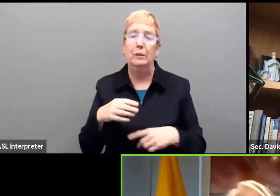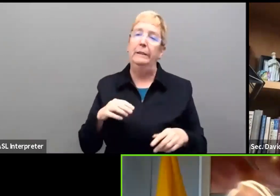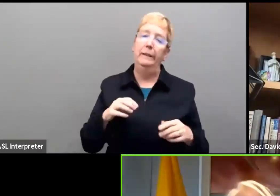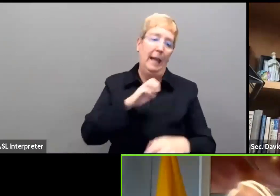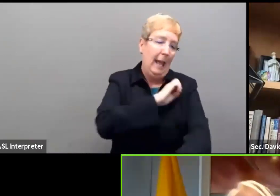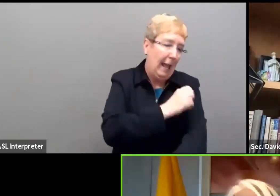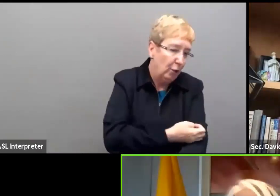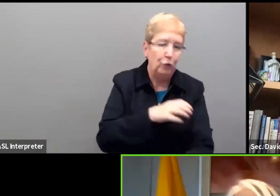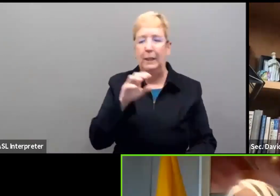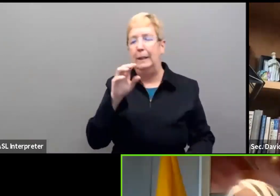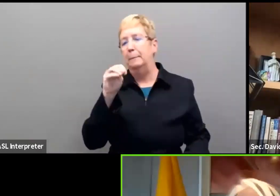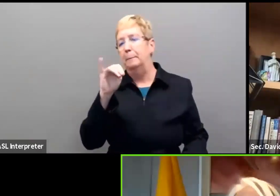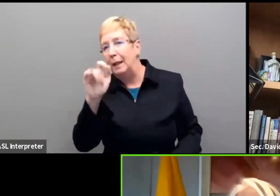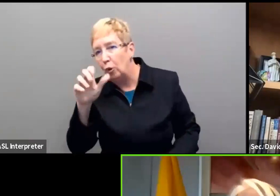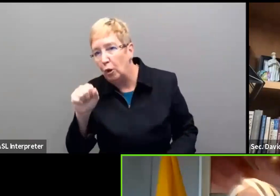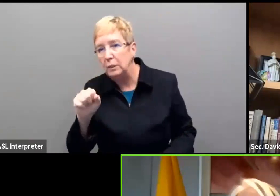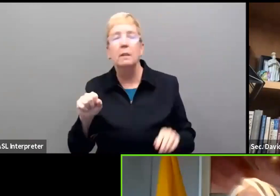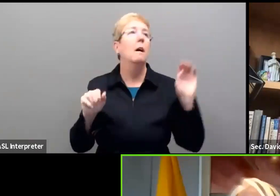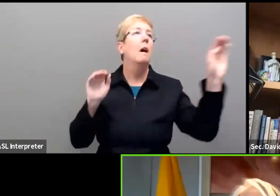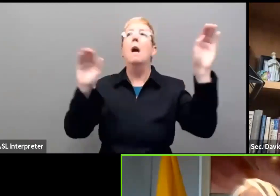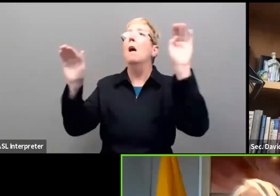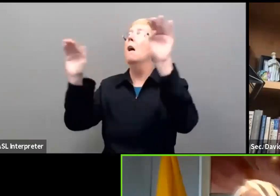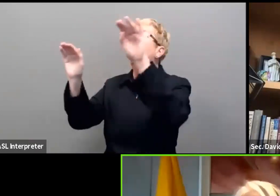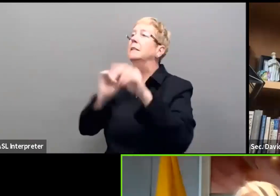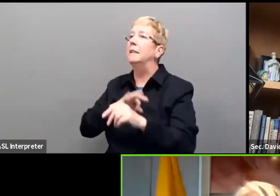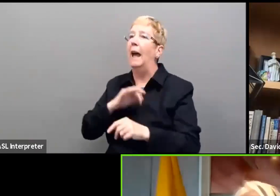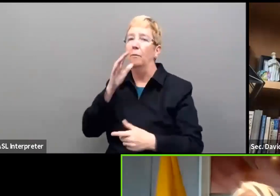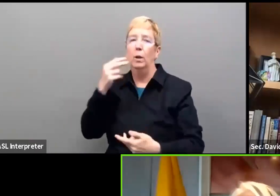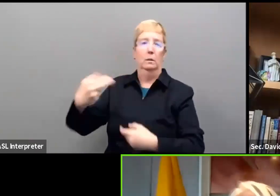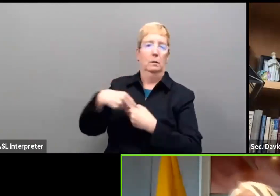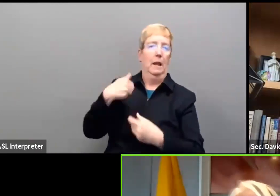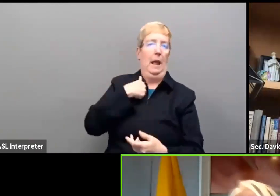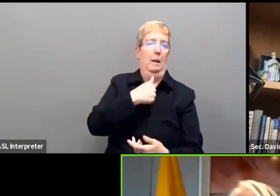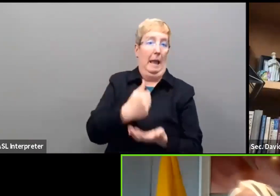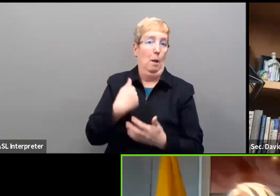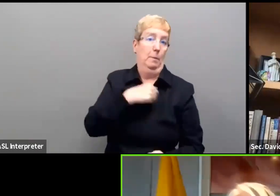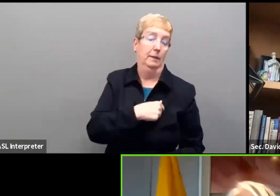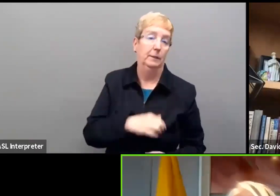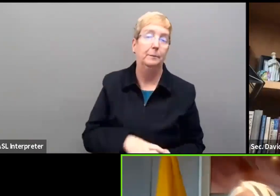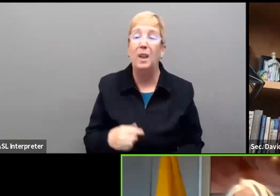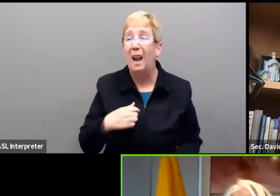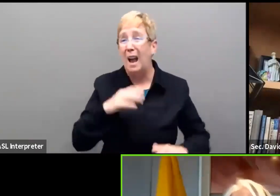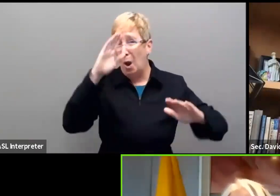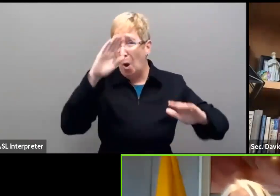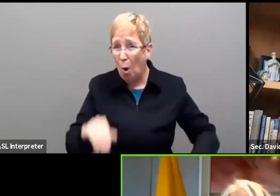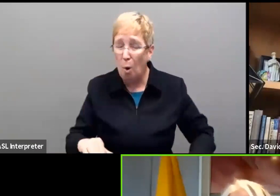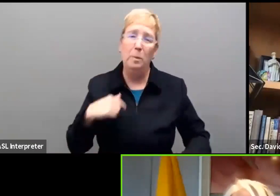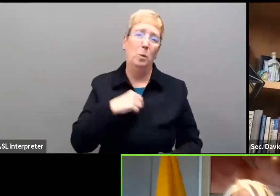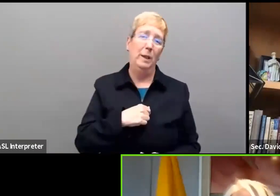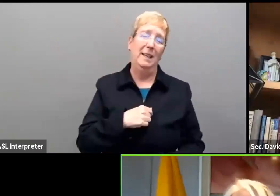al entorno virtual debido a los casos de COVID. ¿Alguien ha considerado los criterios de qué nos haría